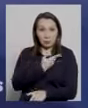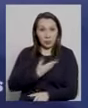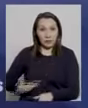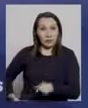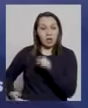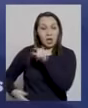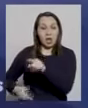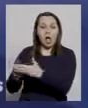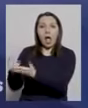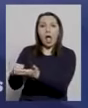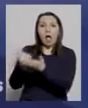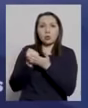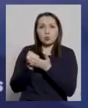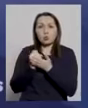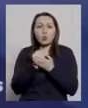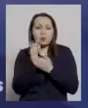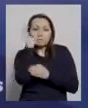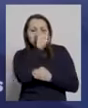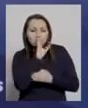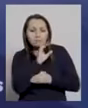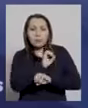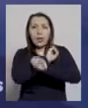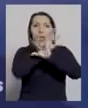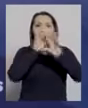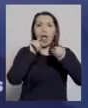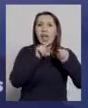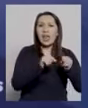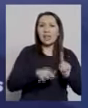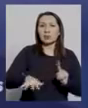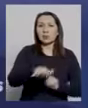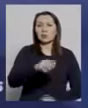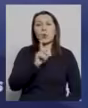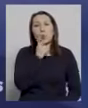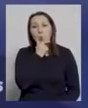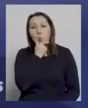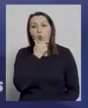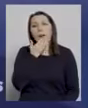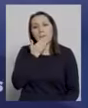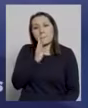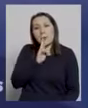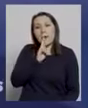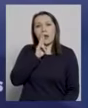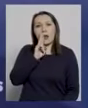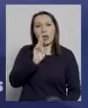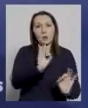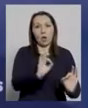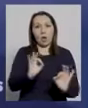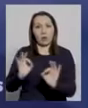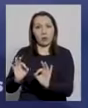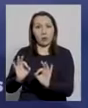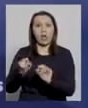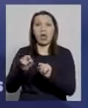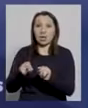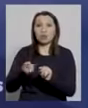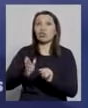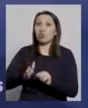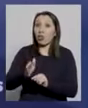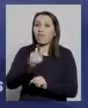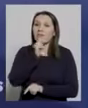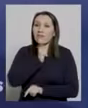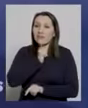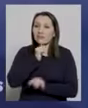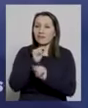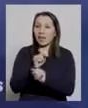nos ayudara a aclarar este tipo de dudas y responder en forma adecuada. Eso todavía